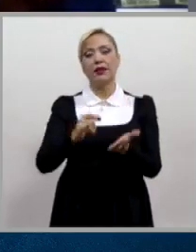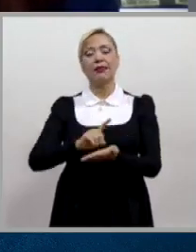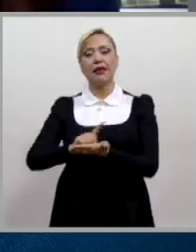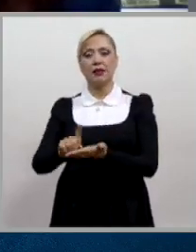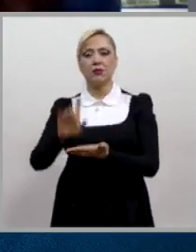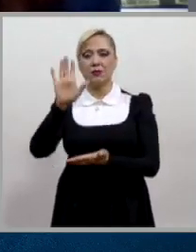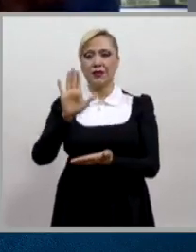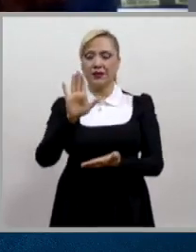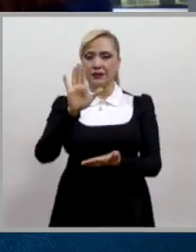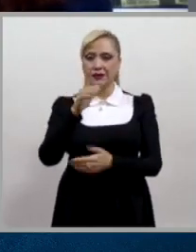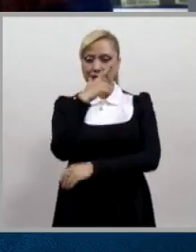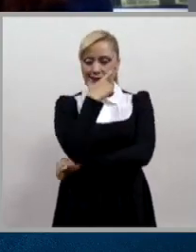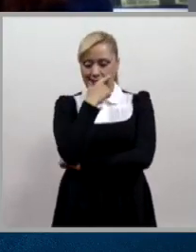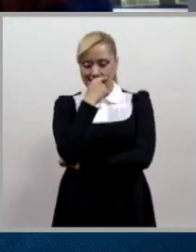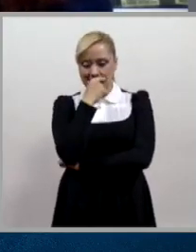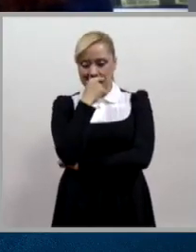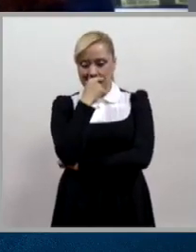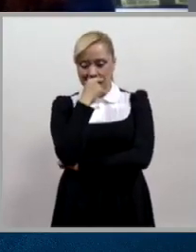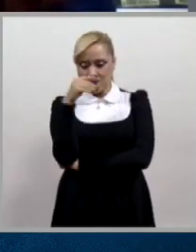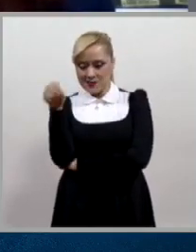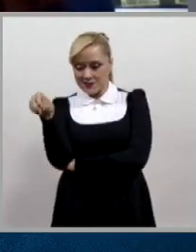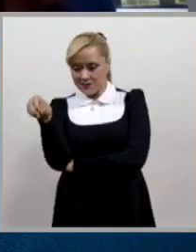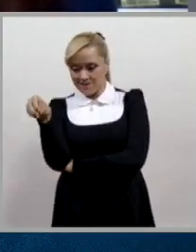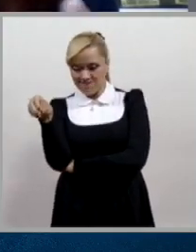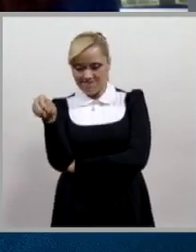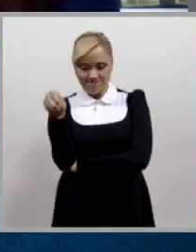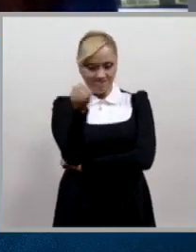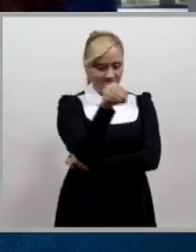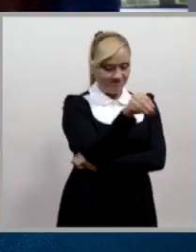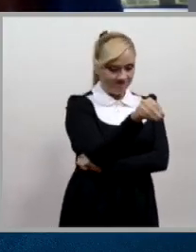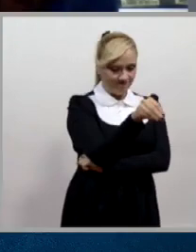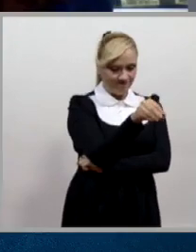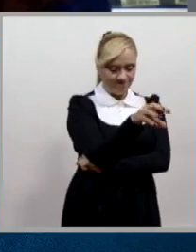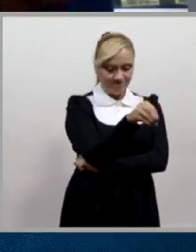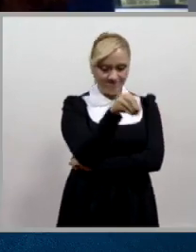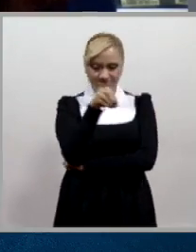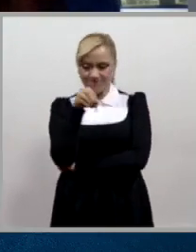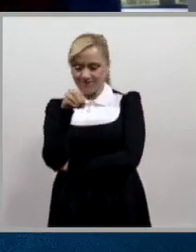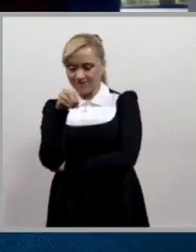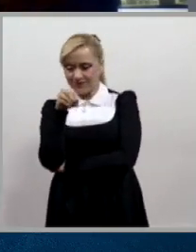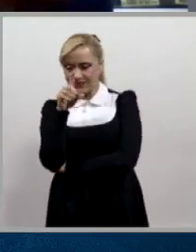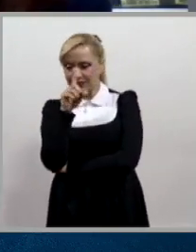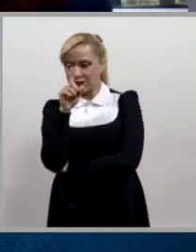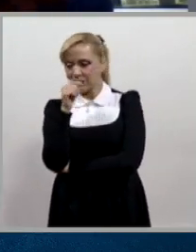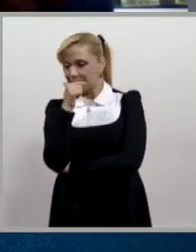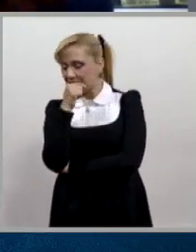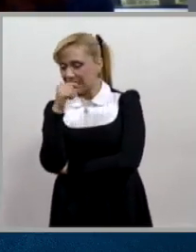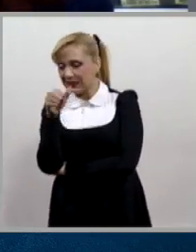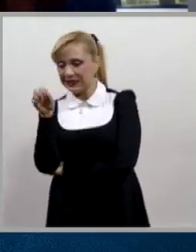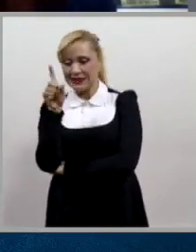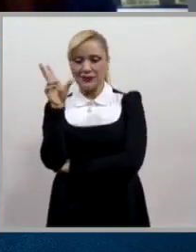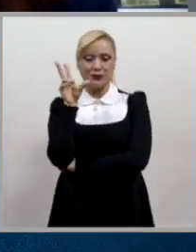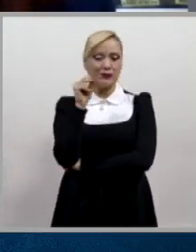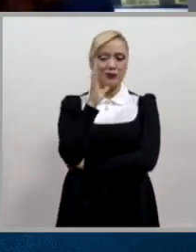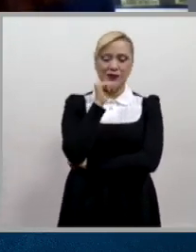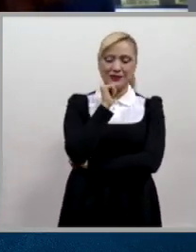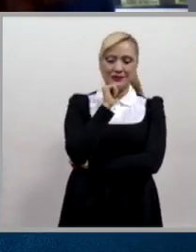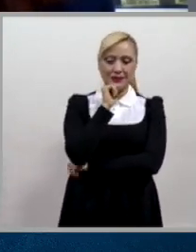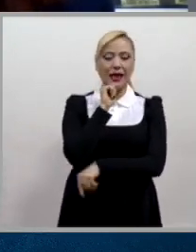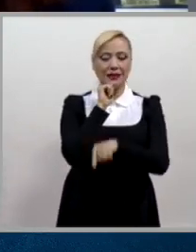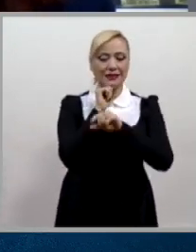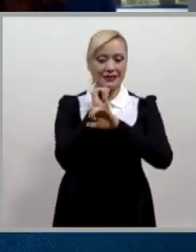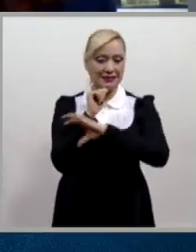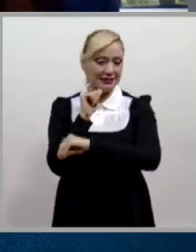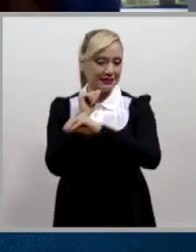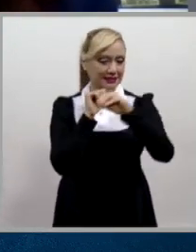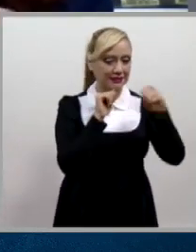ajedrez. Están muy claras las reglas, las piezas se mueven, se pueden mover en cierta forma y hay formas en las que no se pueden mover, pero todo